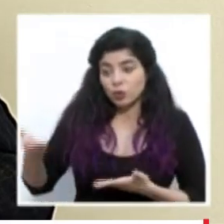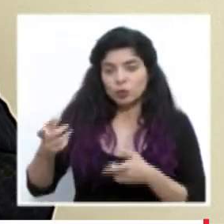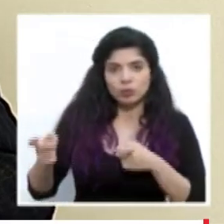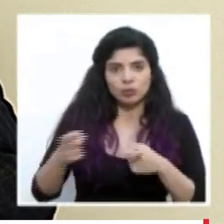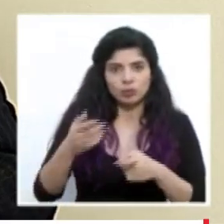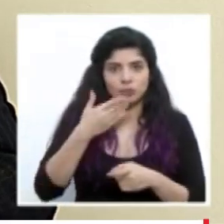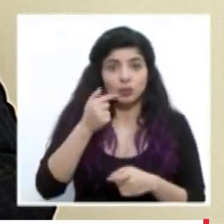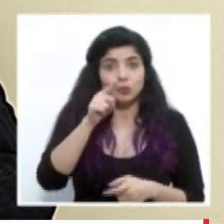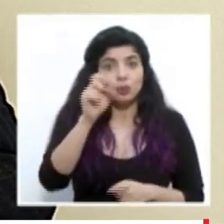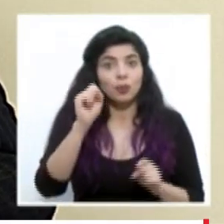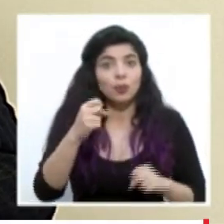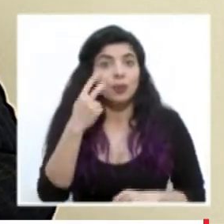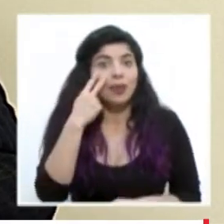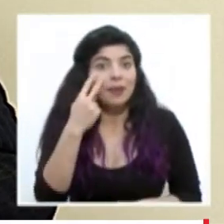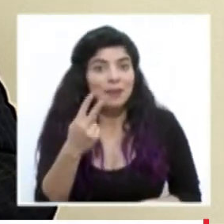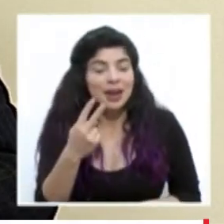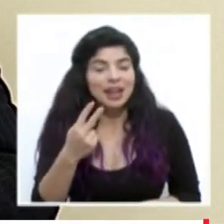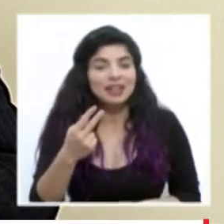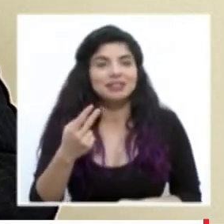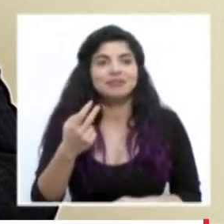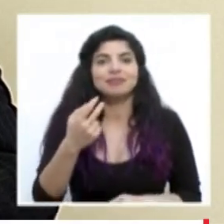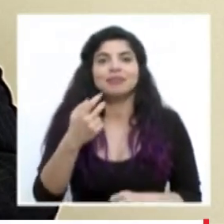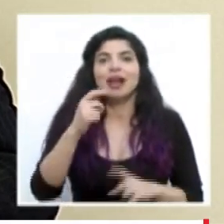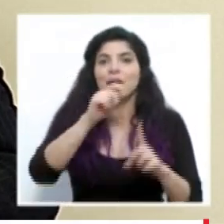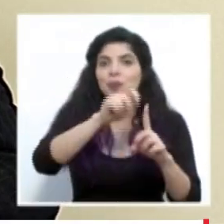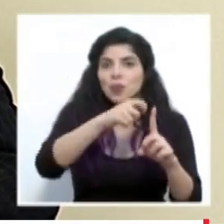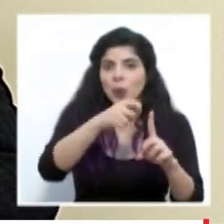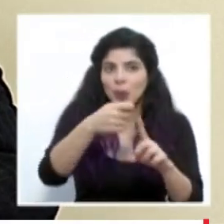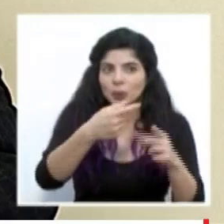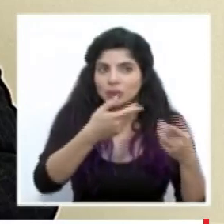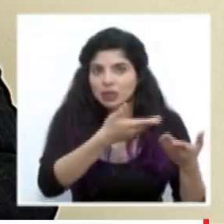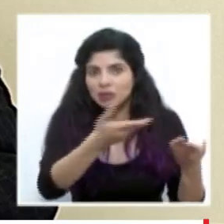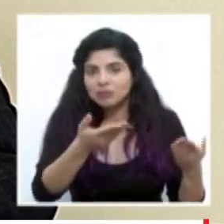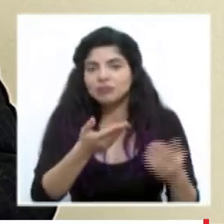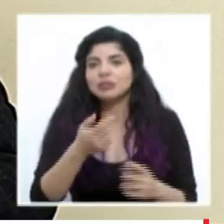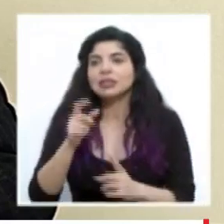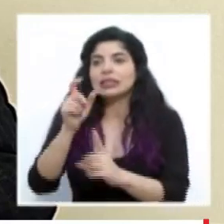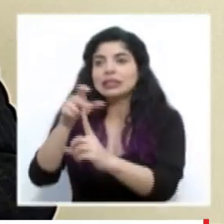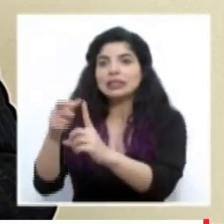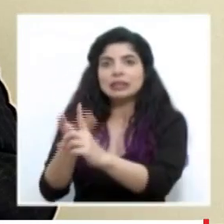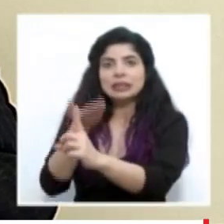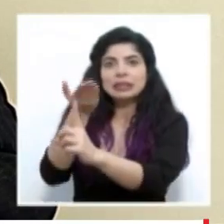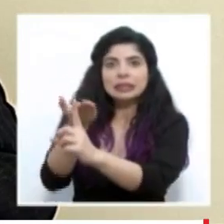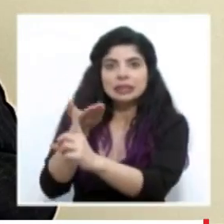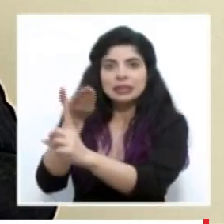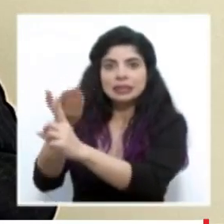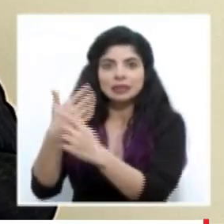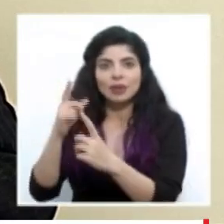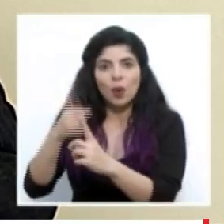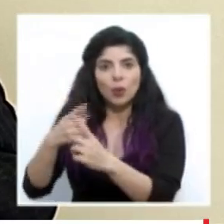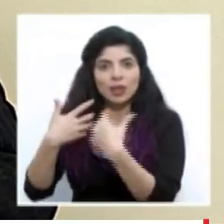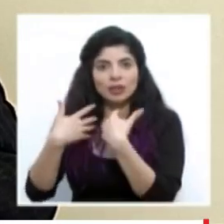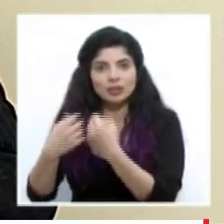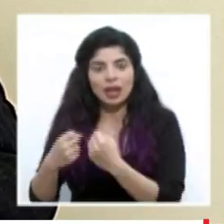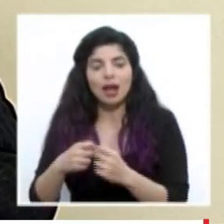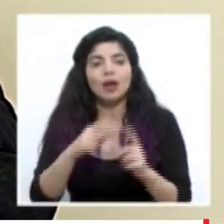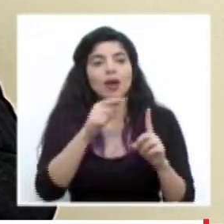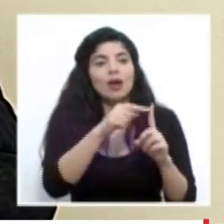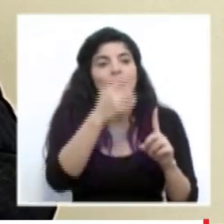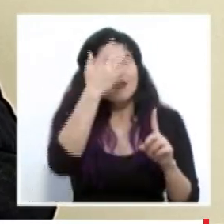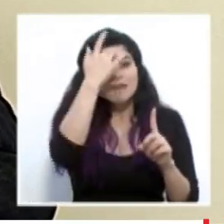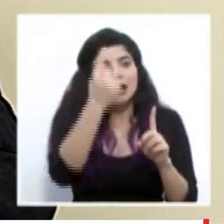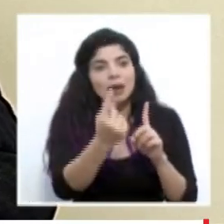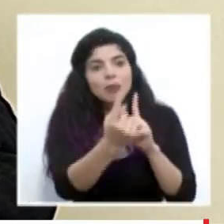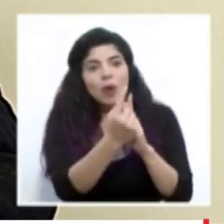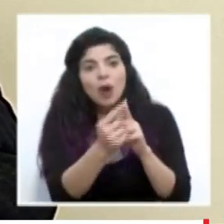indicado, ustedes ven lo que hemos tenido con las muestras, lo que hemos tenido con órdenes sanitarias, con la trazabilidad de los contactos, y ya dijimos